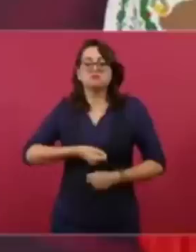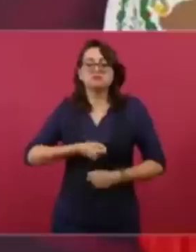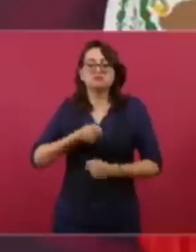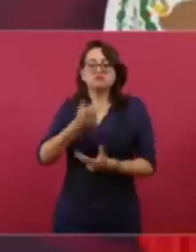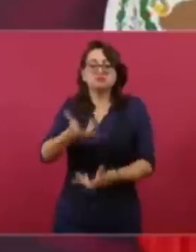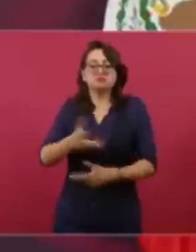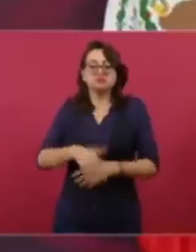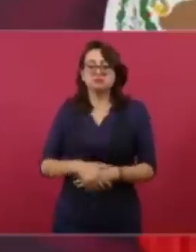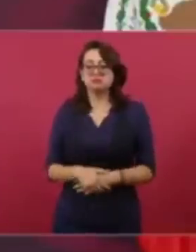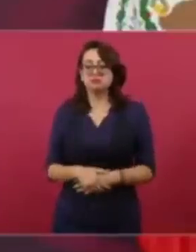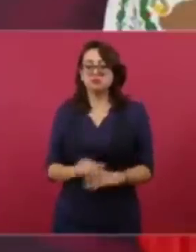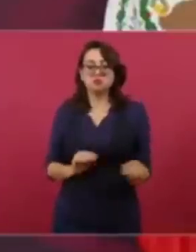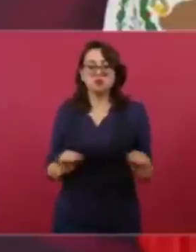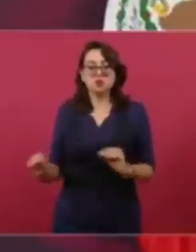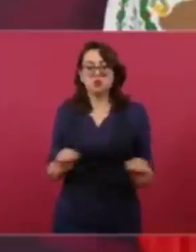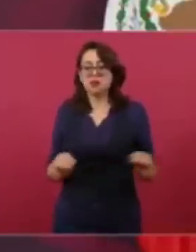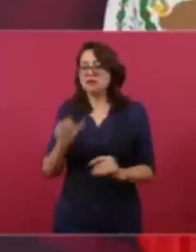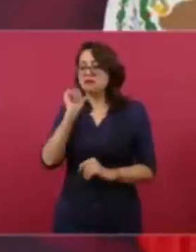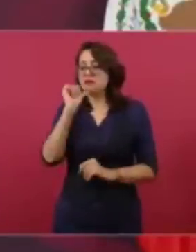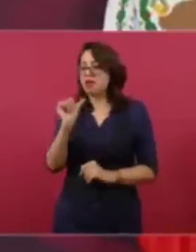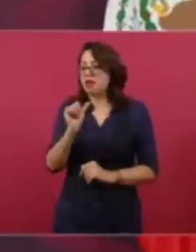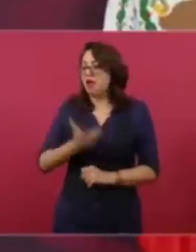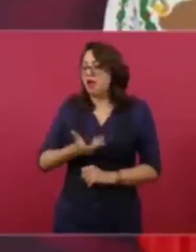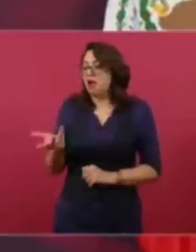y no actúo.